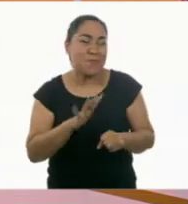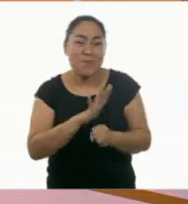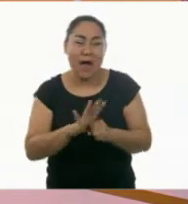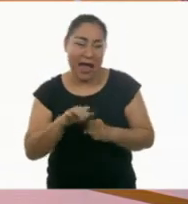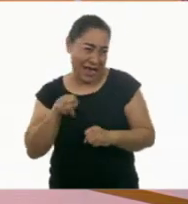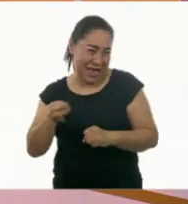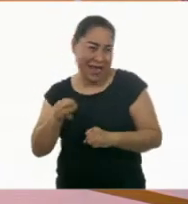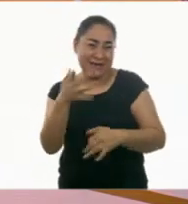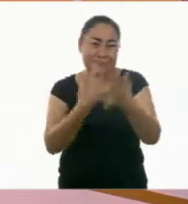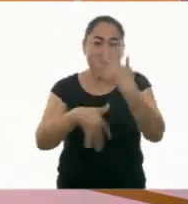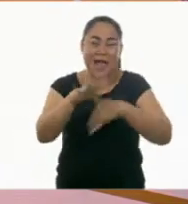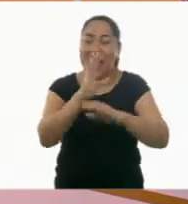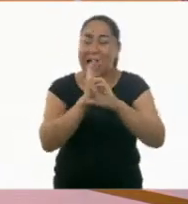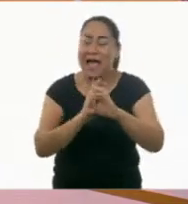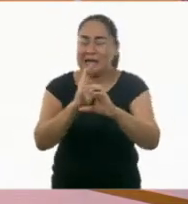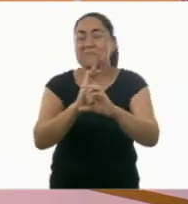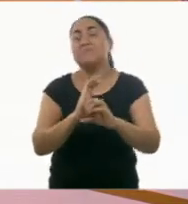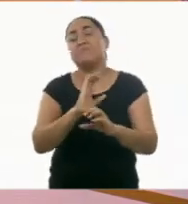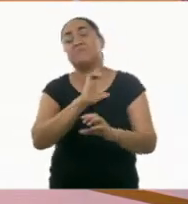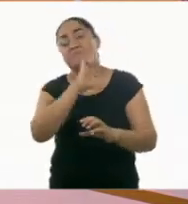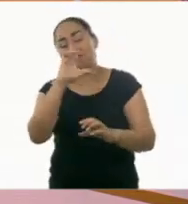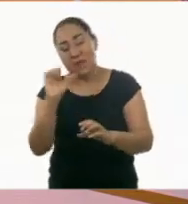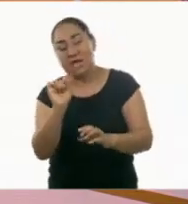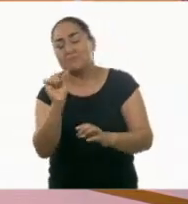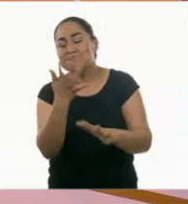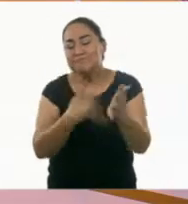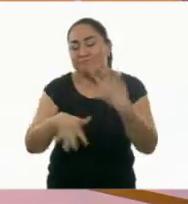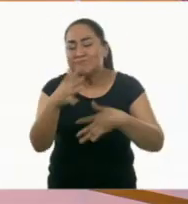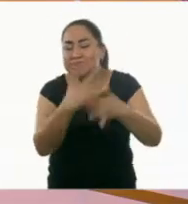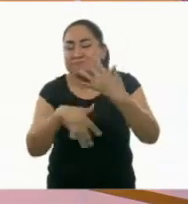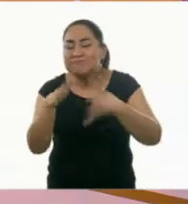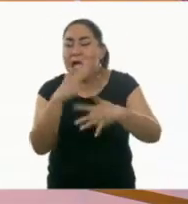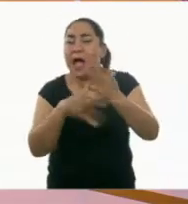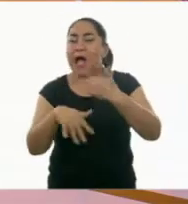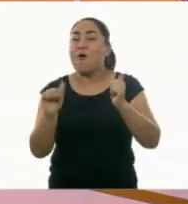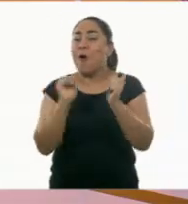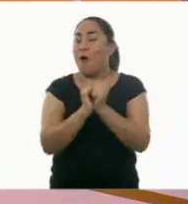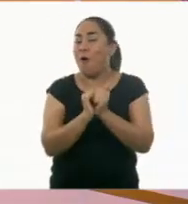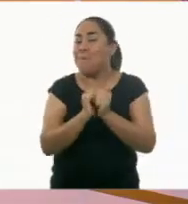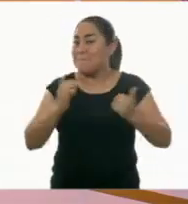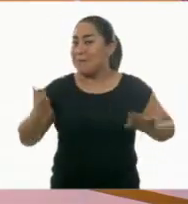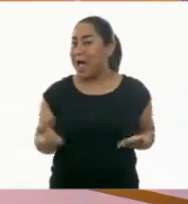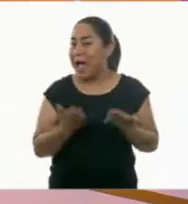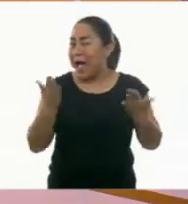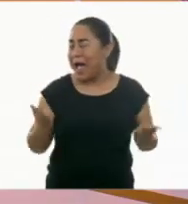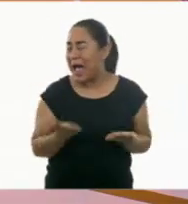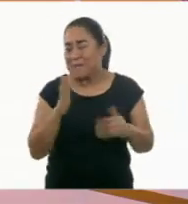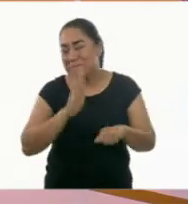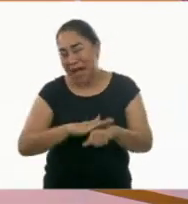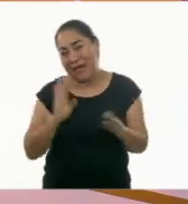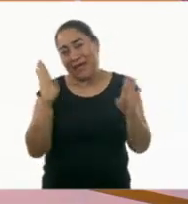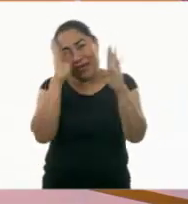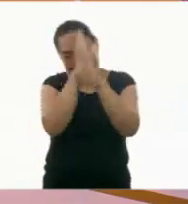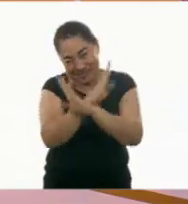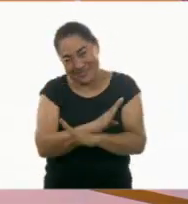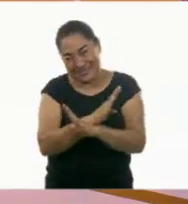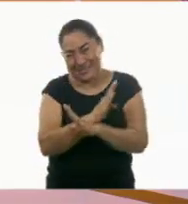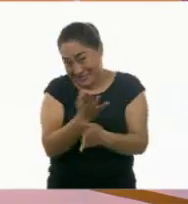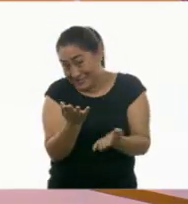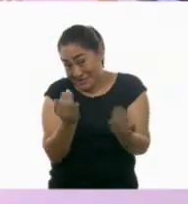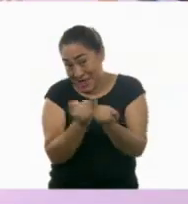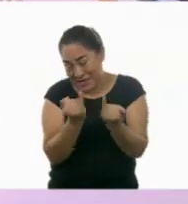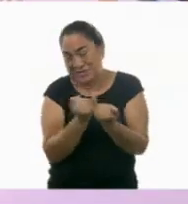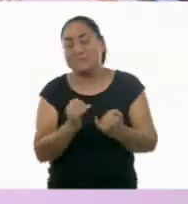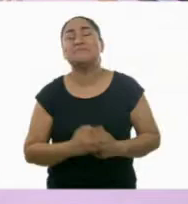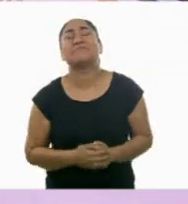escogimos, que analizamos, interpretamos y además le pusimos un poquito de movimiento para que sea más divertida la canción del día de hoy.